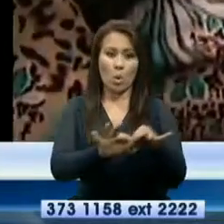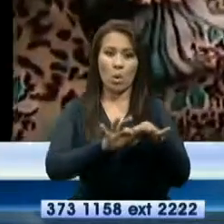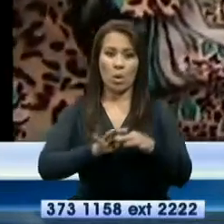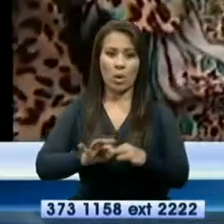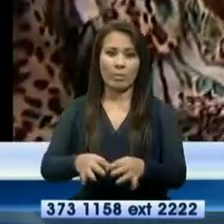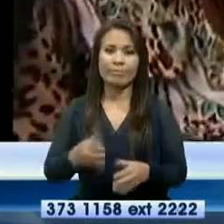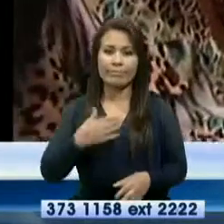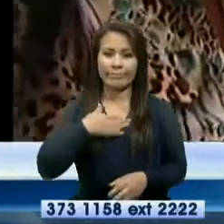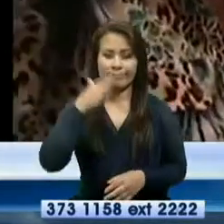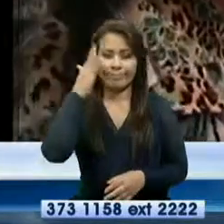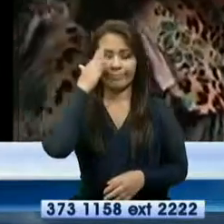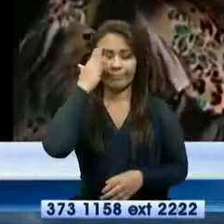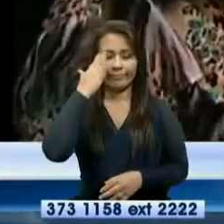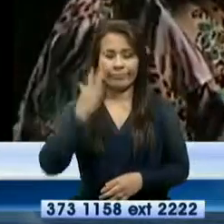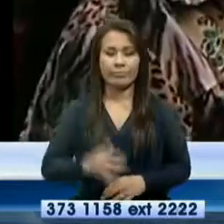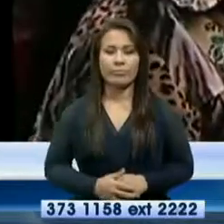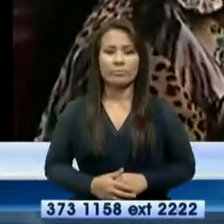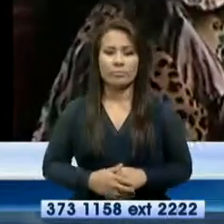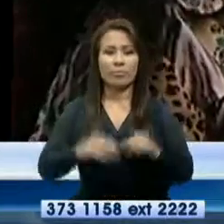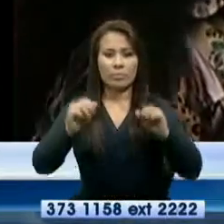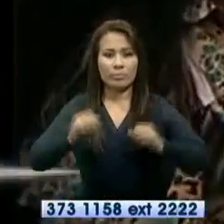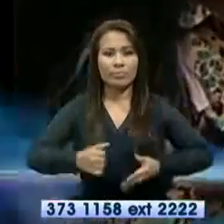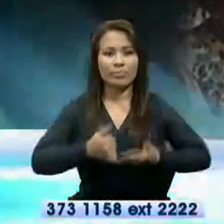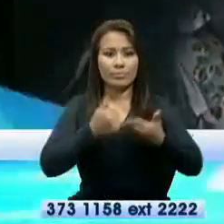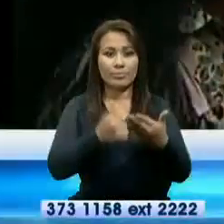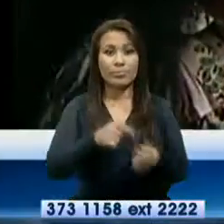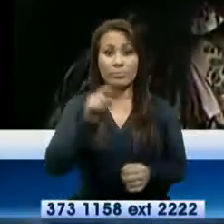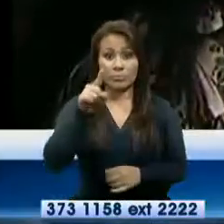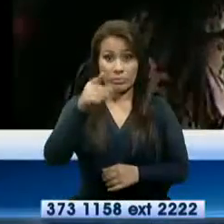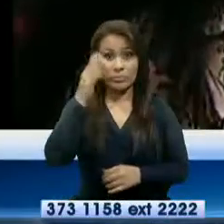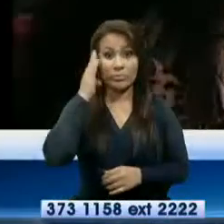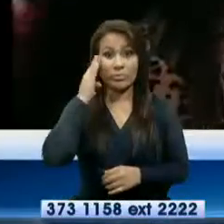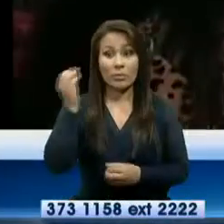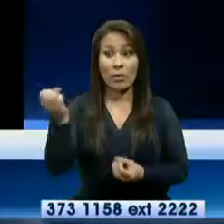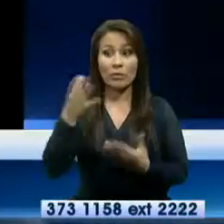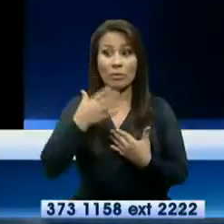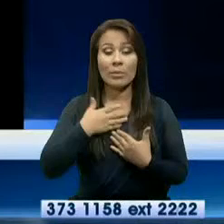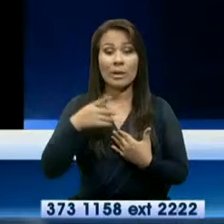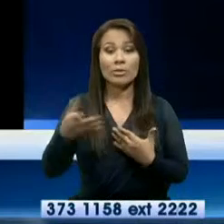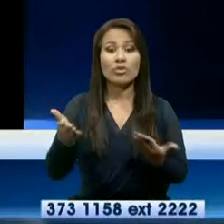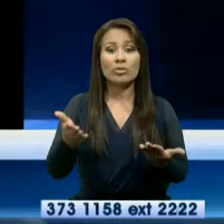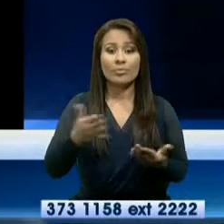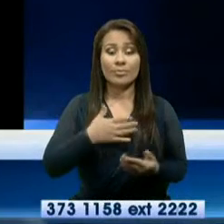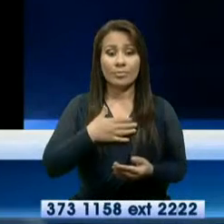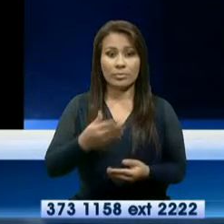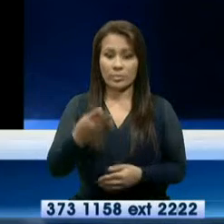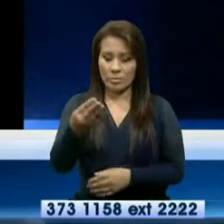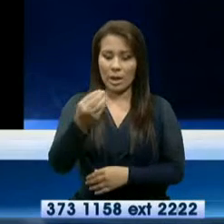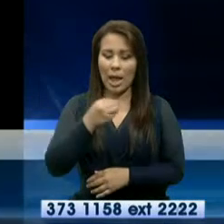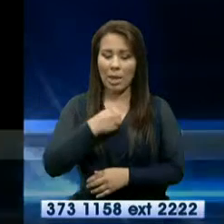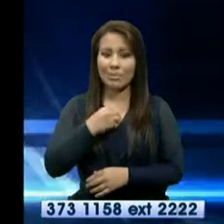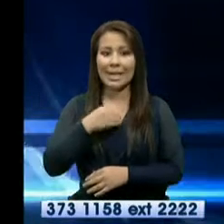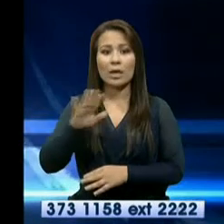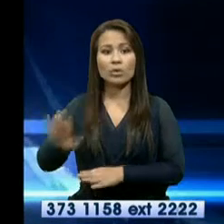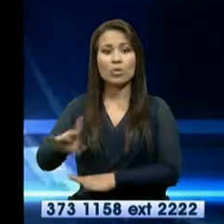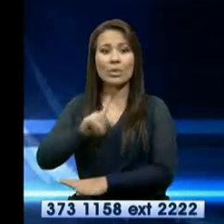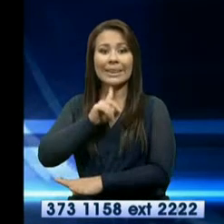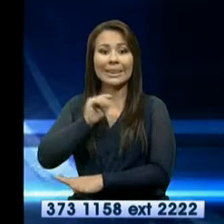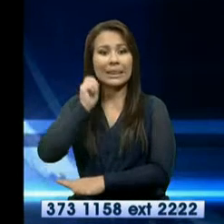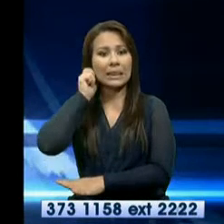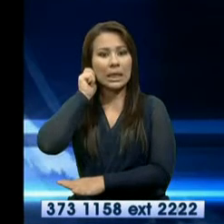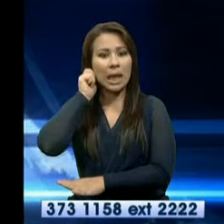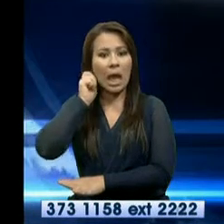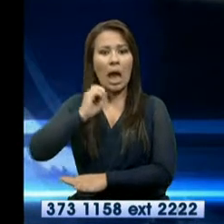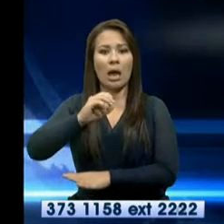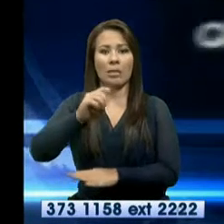que siempre se le colabora a la señora. Si alguien tiene información de su paradero, comunicarse con su tía Carmita Vega al número